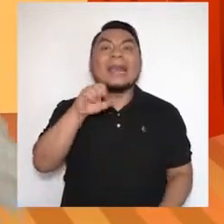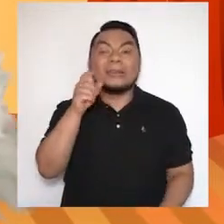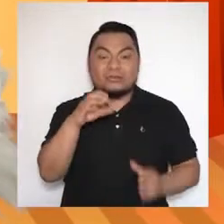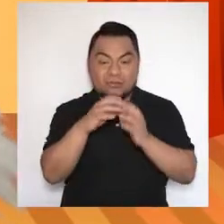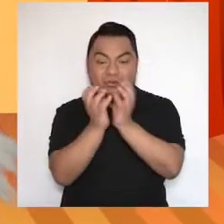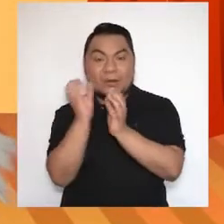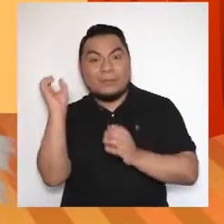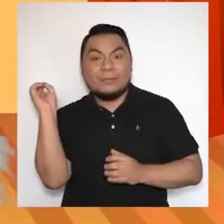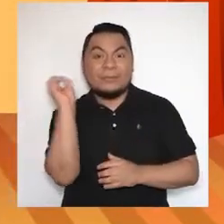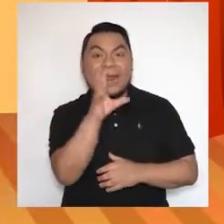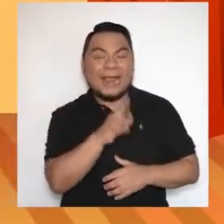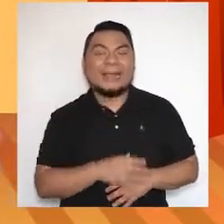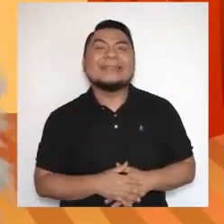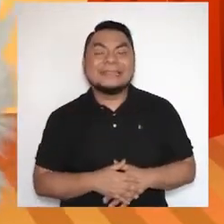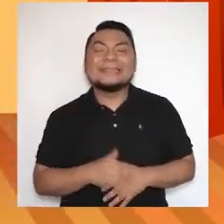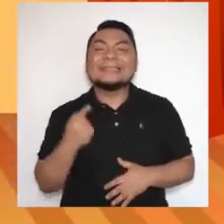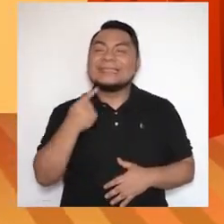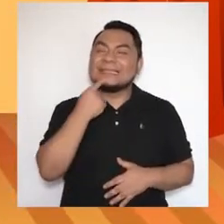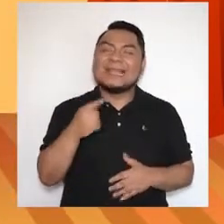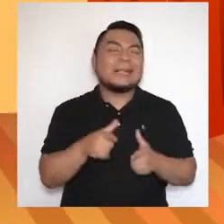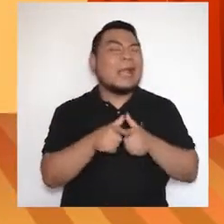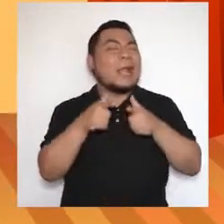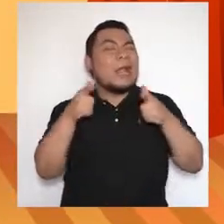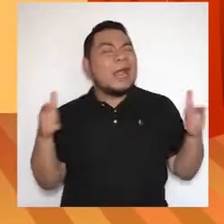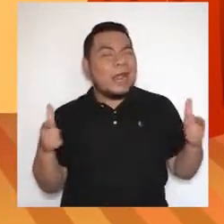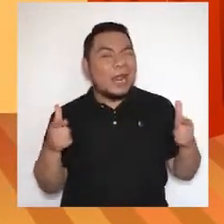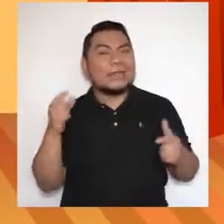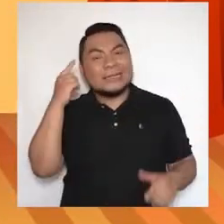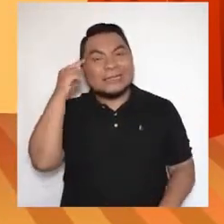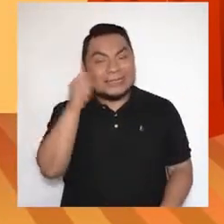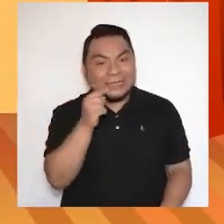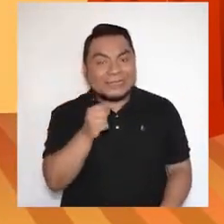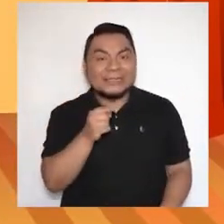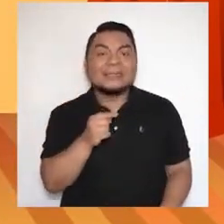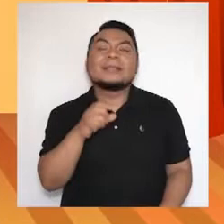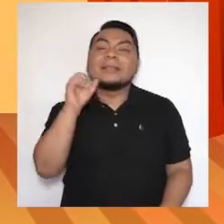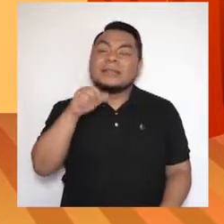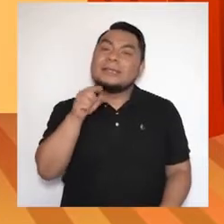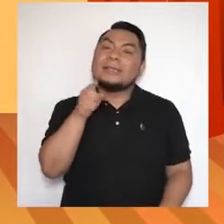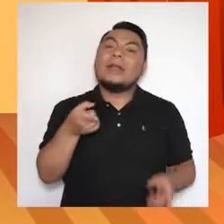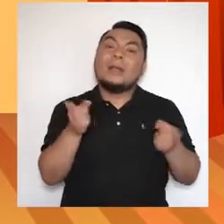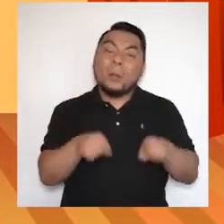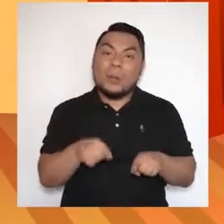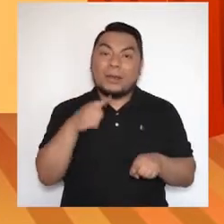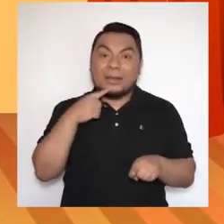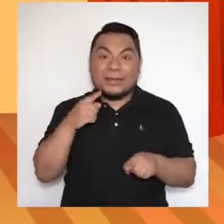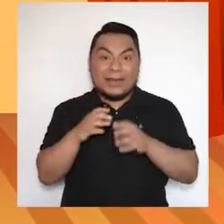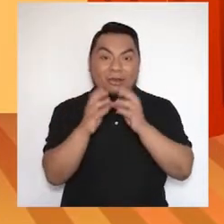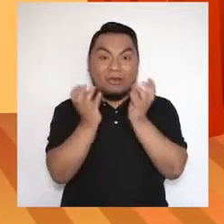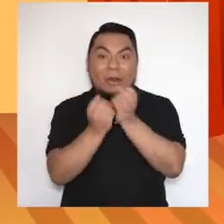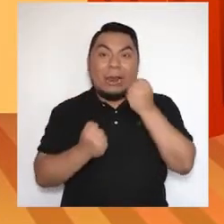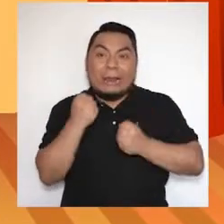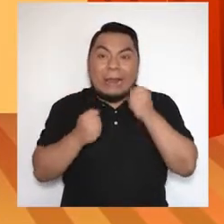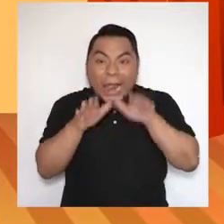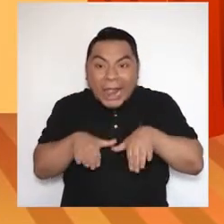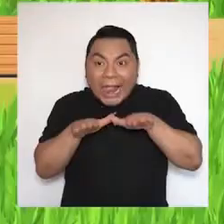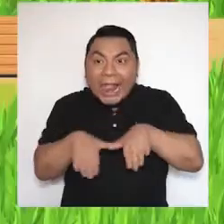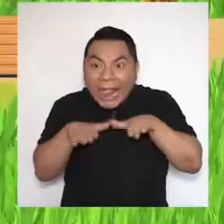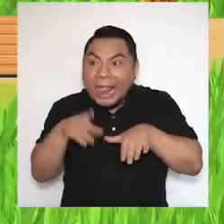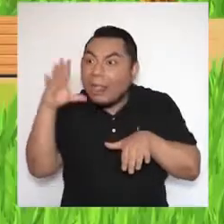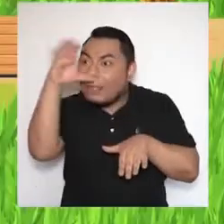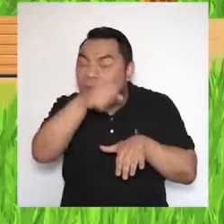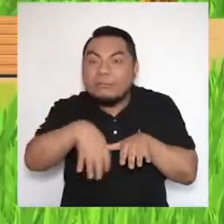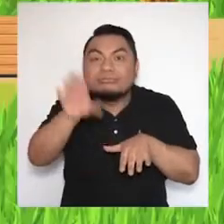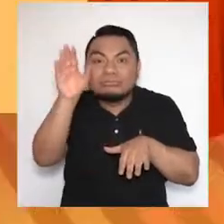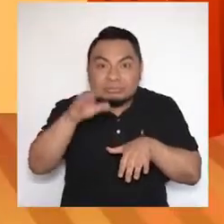pelota tan, pero tan lejos. ¡Ay, ay, ay, ay! Que cuando la alcancé, ¡ay! Ya no la veía.